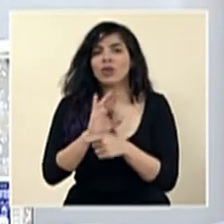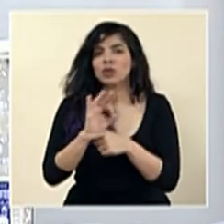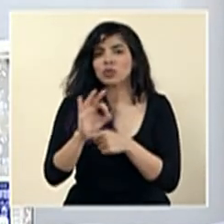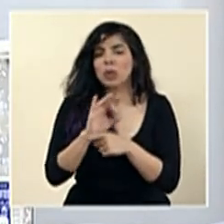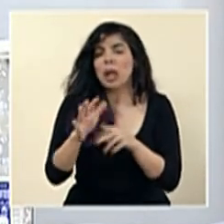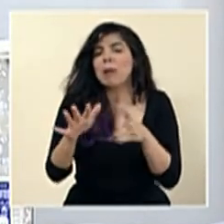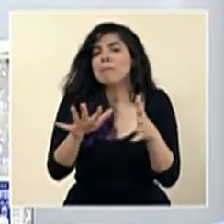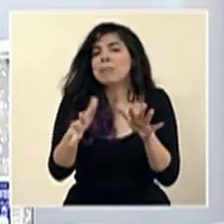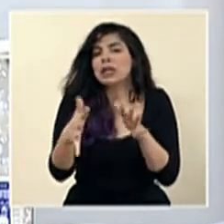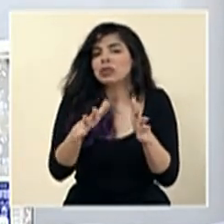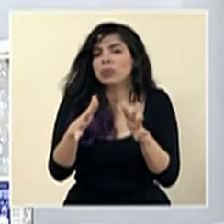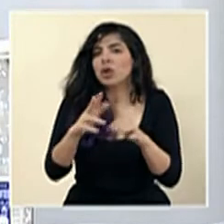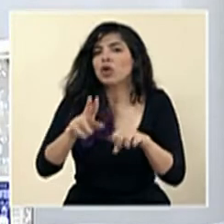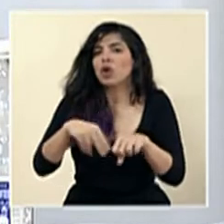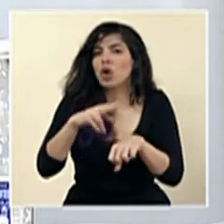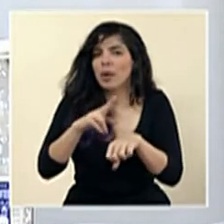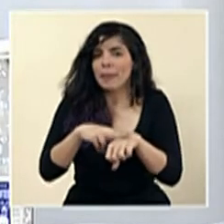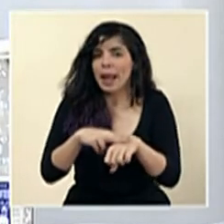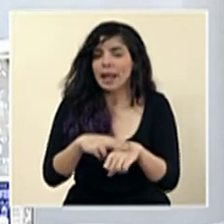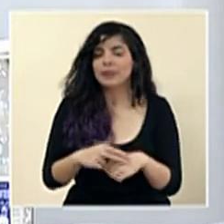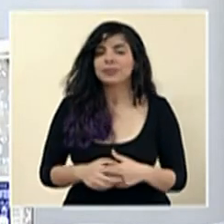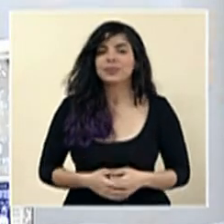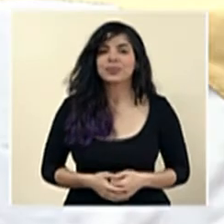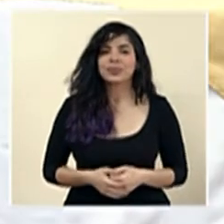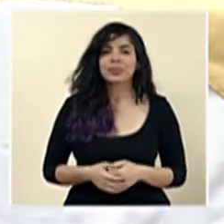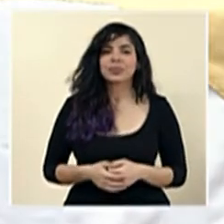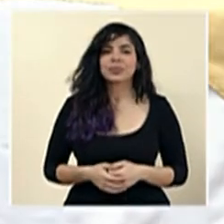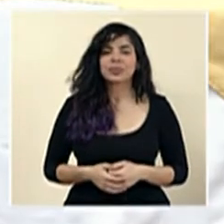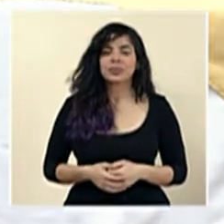más o menos normalmente.